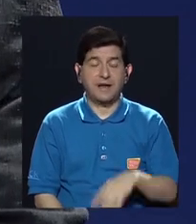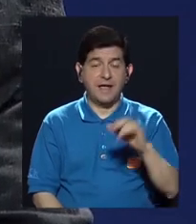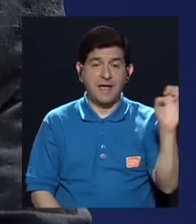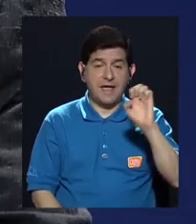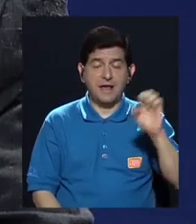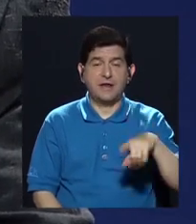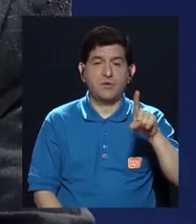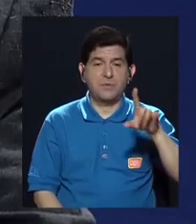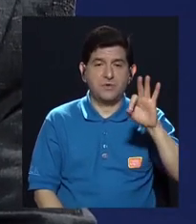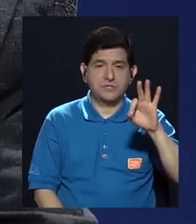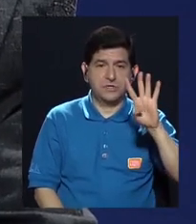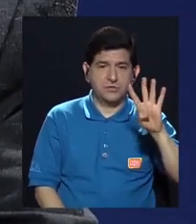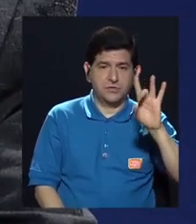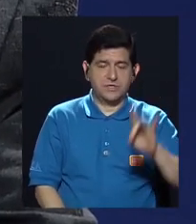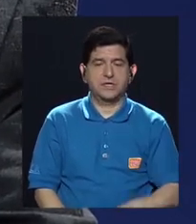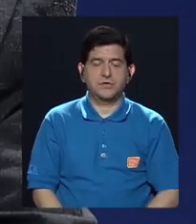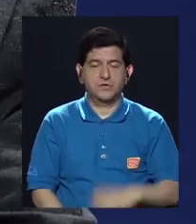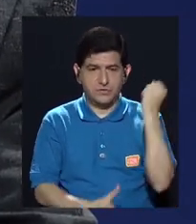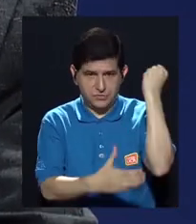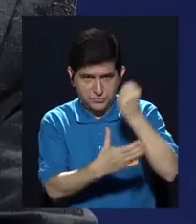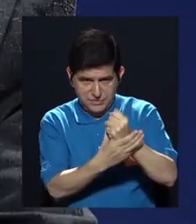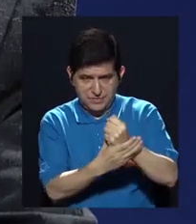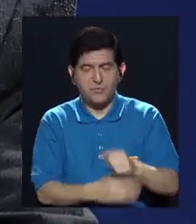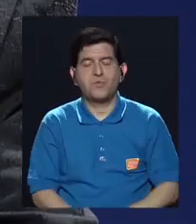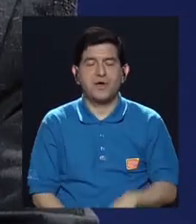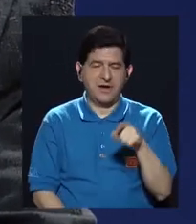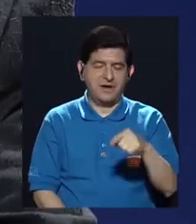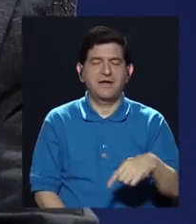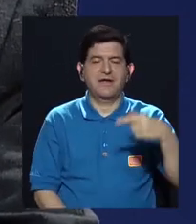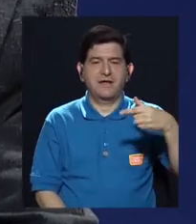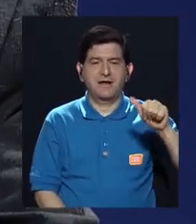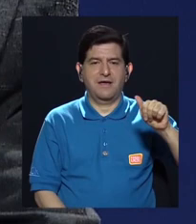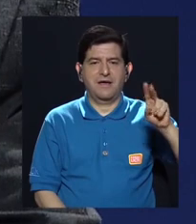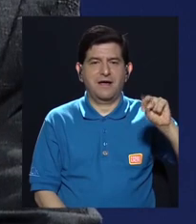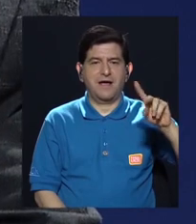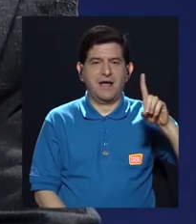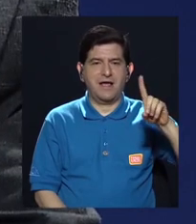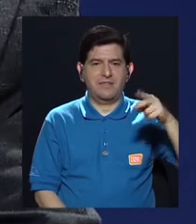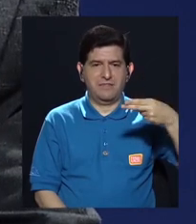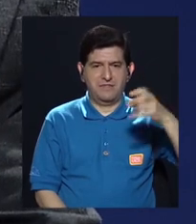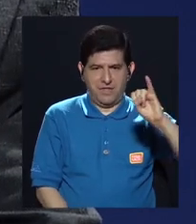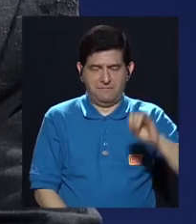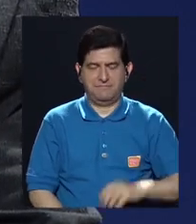cierto que en enero de 48 matan a Gandhi, lo asesinan.